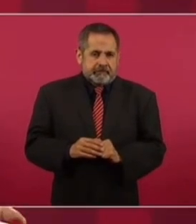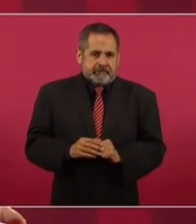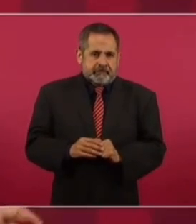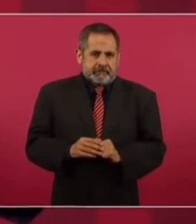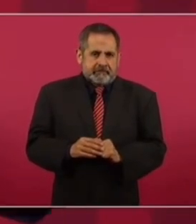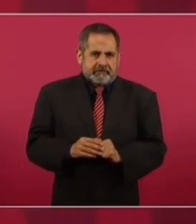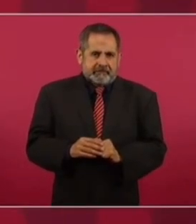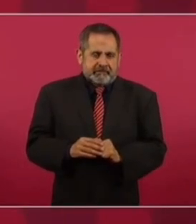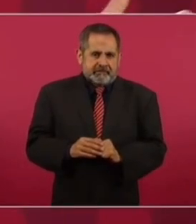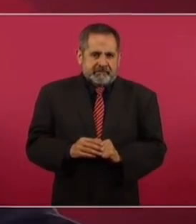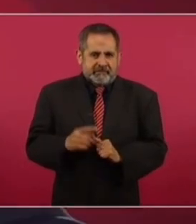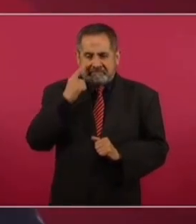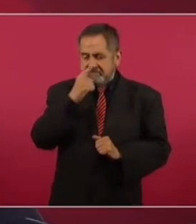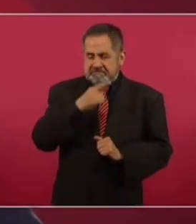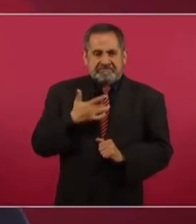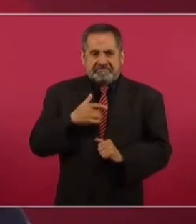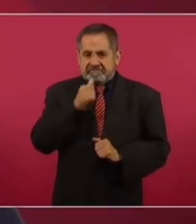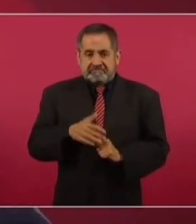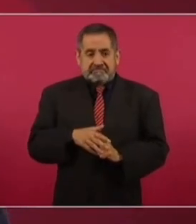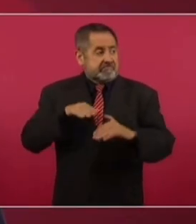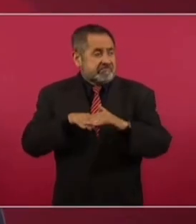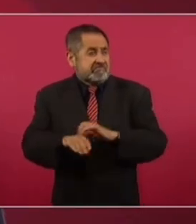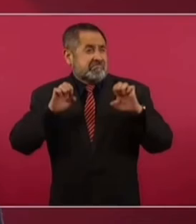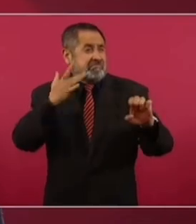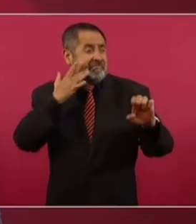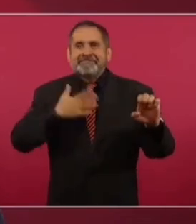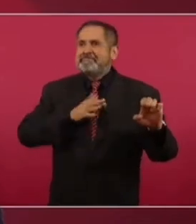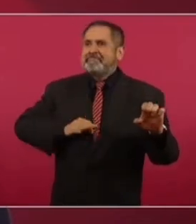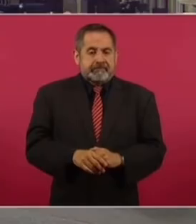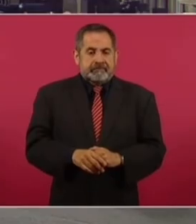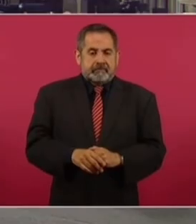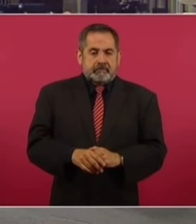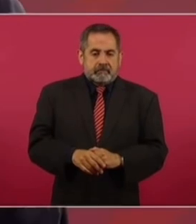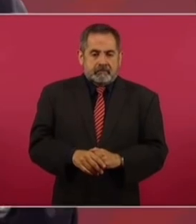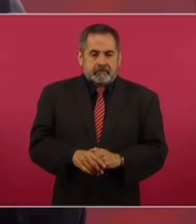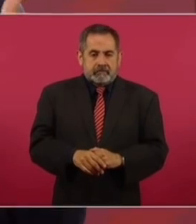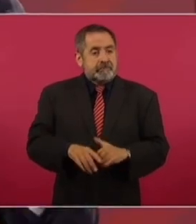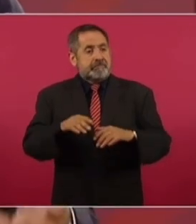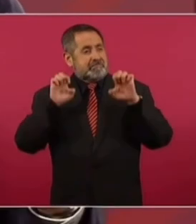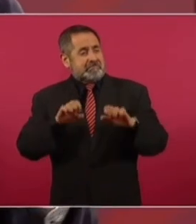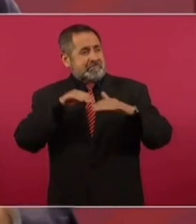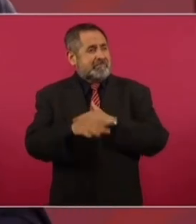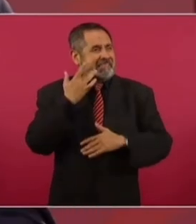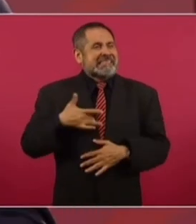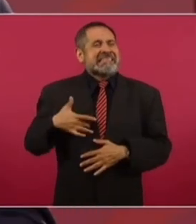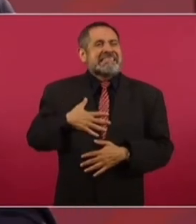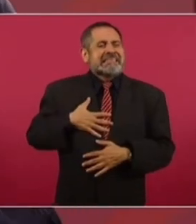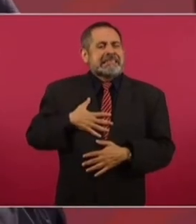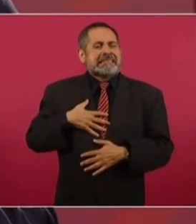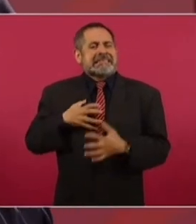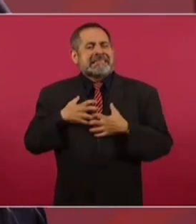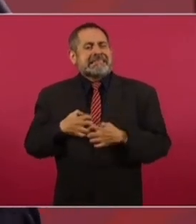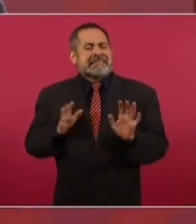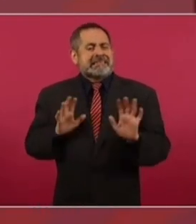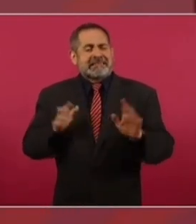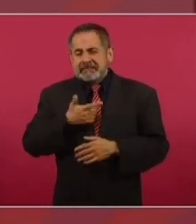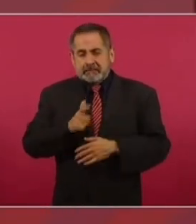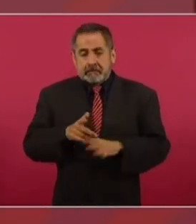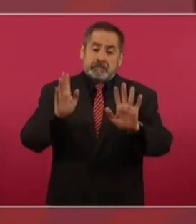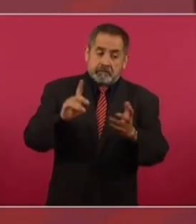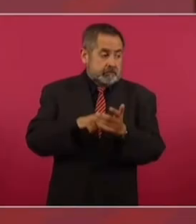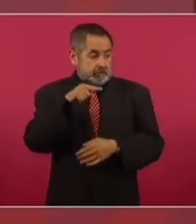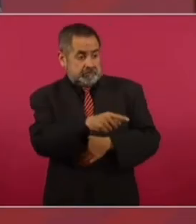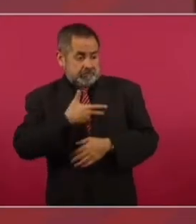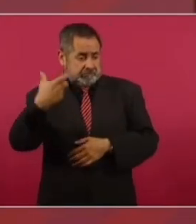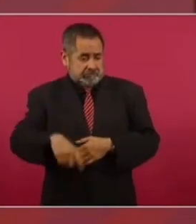no me produce felicidad, al contrario, me produce remordimiento de conciencia. Pero no estoy en contra